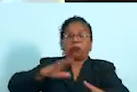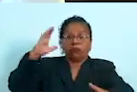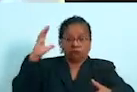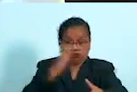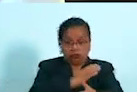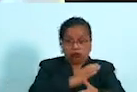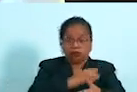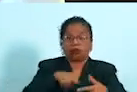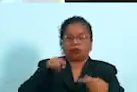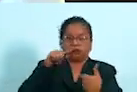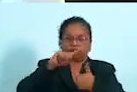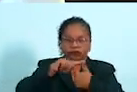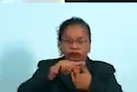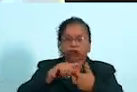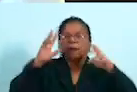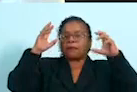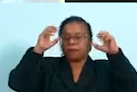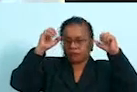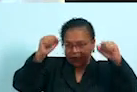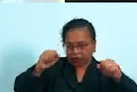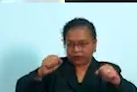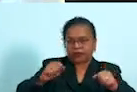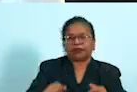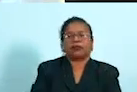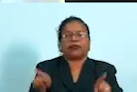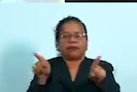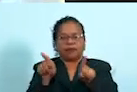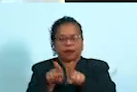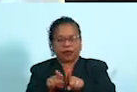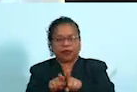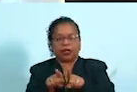Y, señor presidente, compartimos la misma